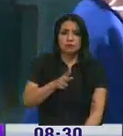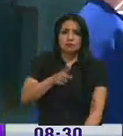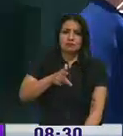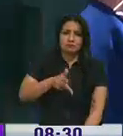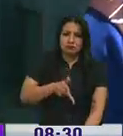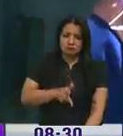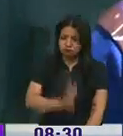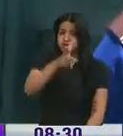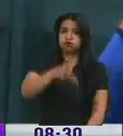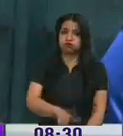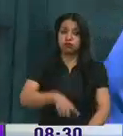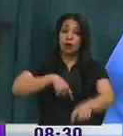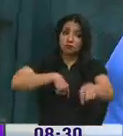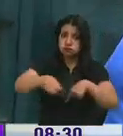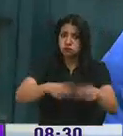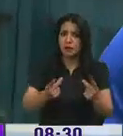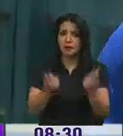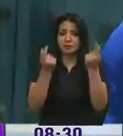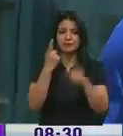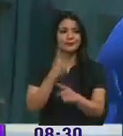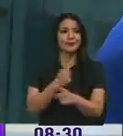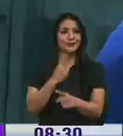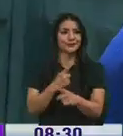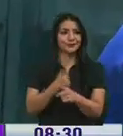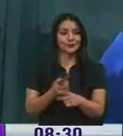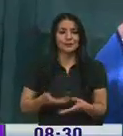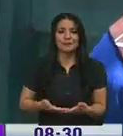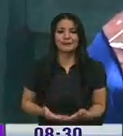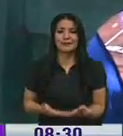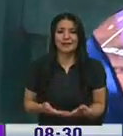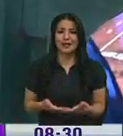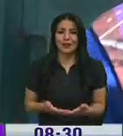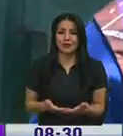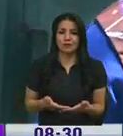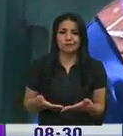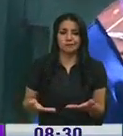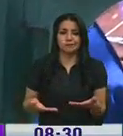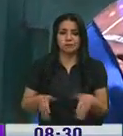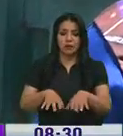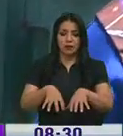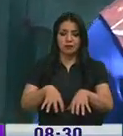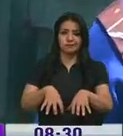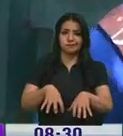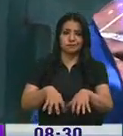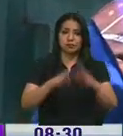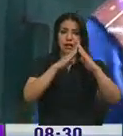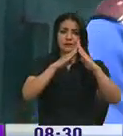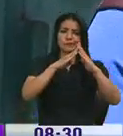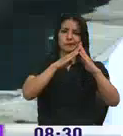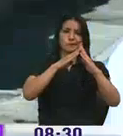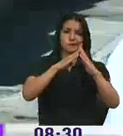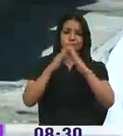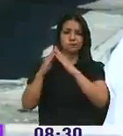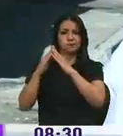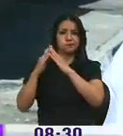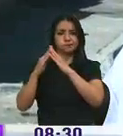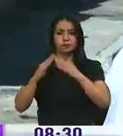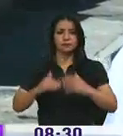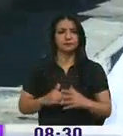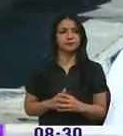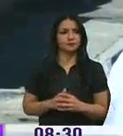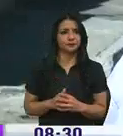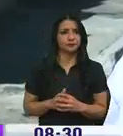velocidad de subida y bajada entonces puede ser que el peso en ese movimiento las casas comienzan a veces a temblar y más